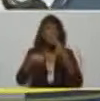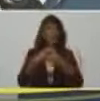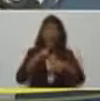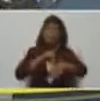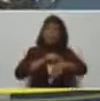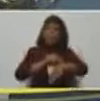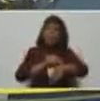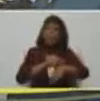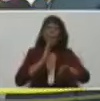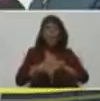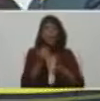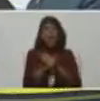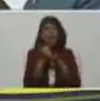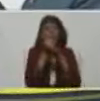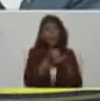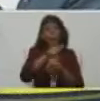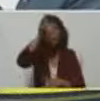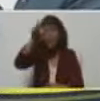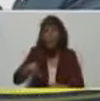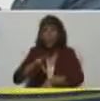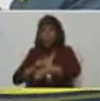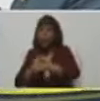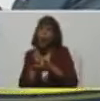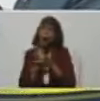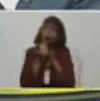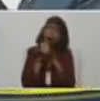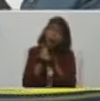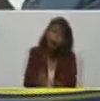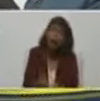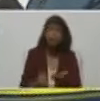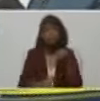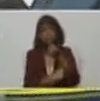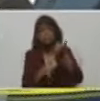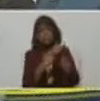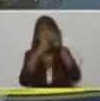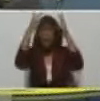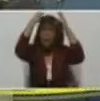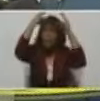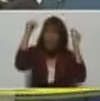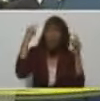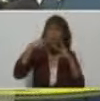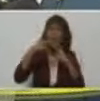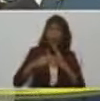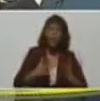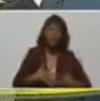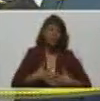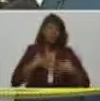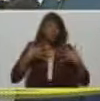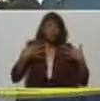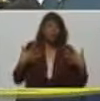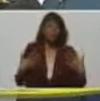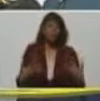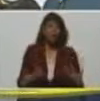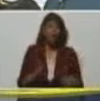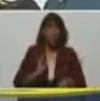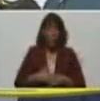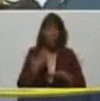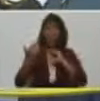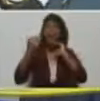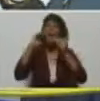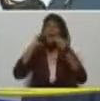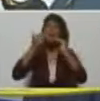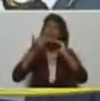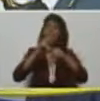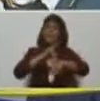doctores y no olvida a la gente que lo apoyó. Y eso engrandece. Por eso la ética